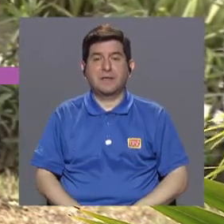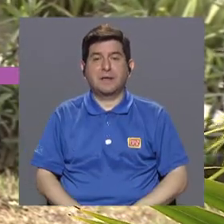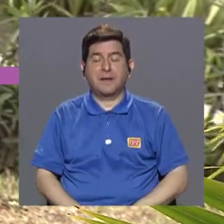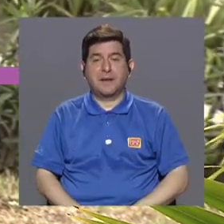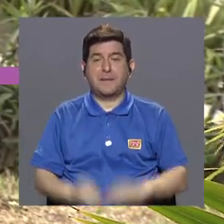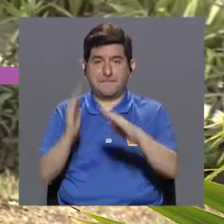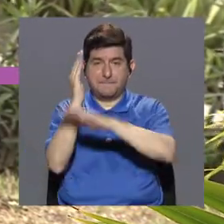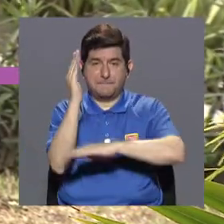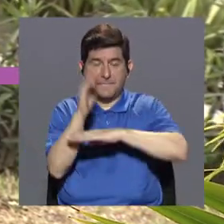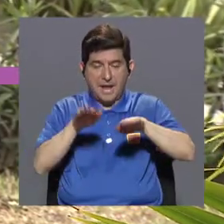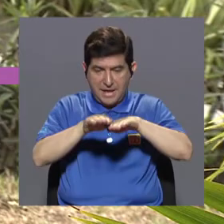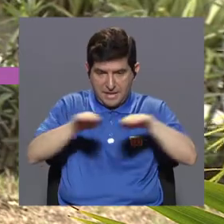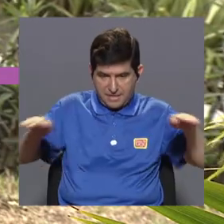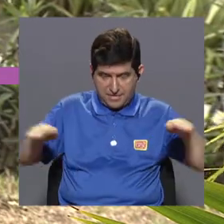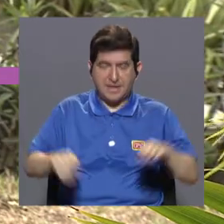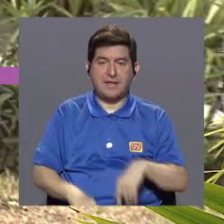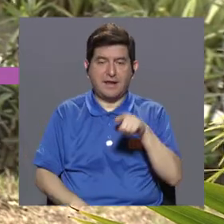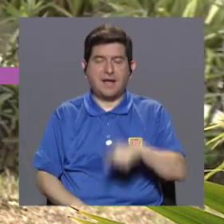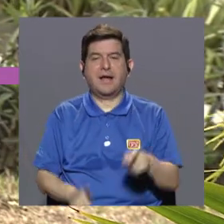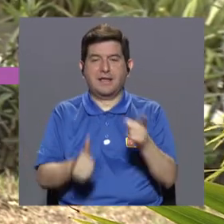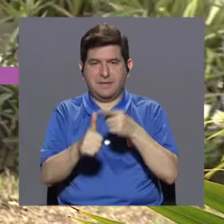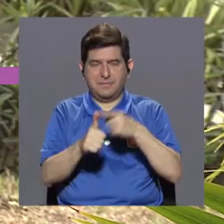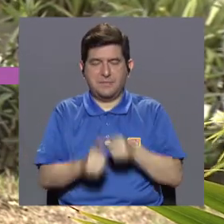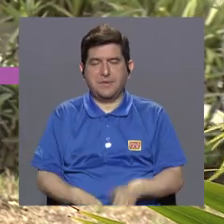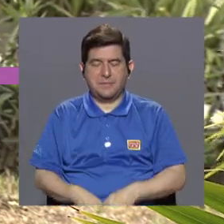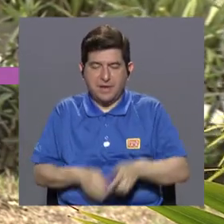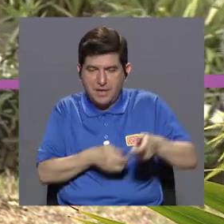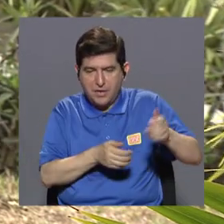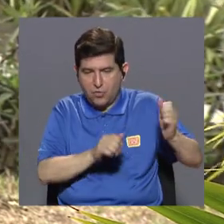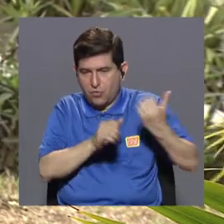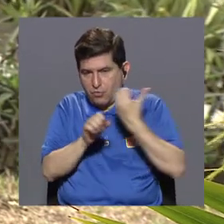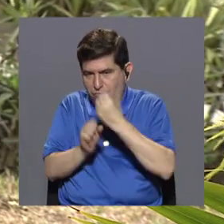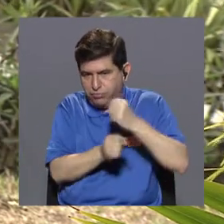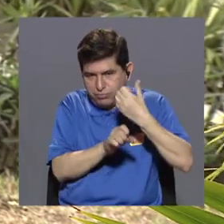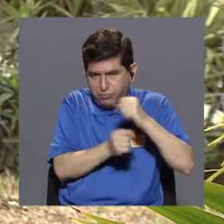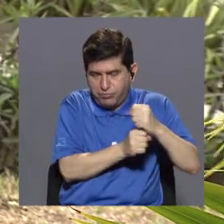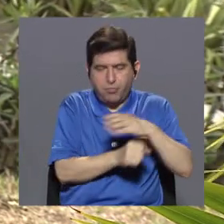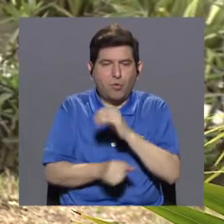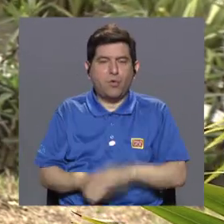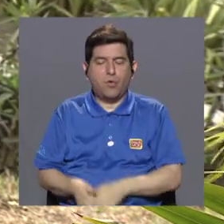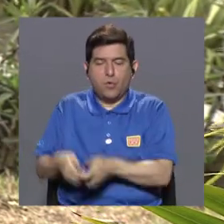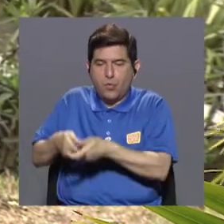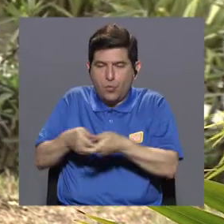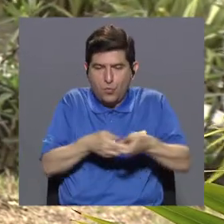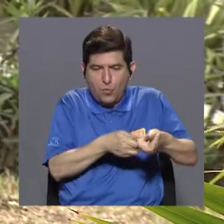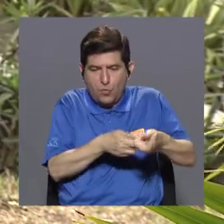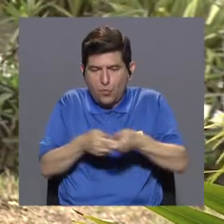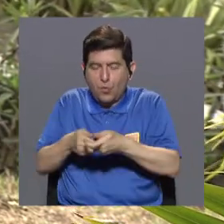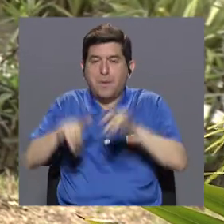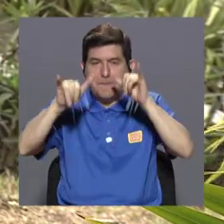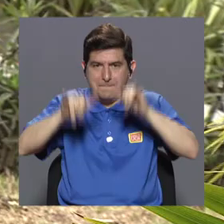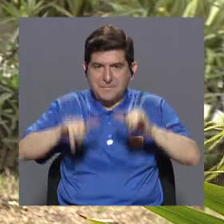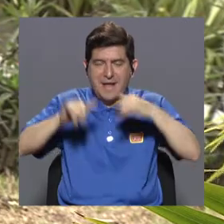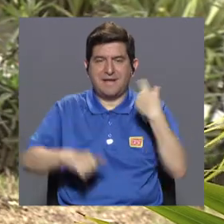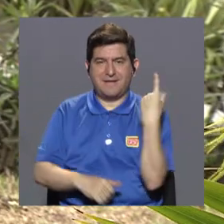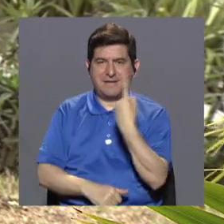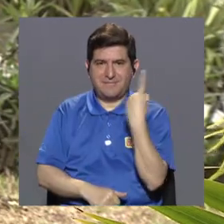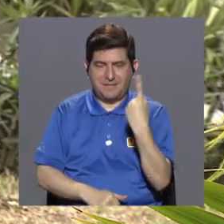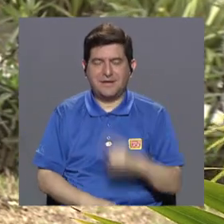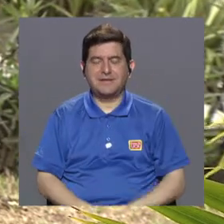forma mecánica, aspirar bien o barrer y hay que desinfectar, ¿verdad? Entonces, mantener siempre como una